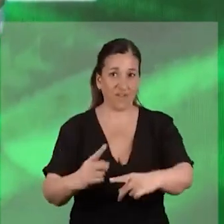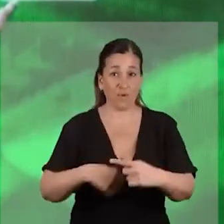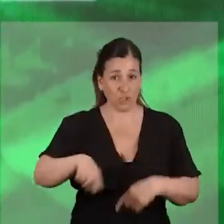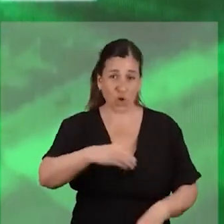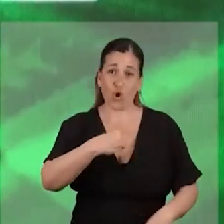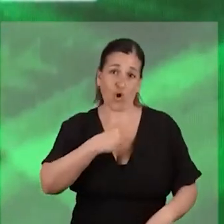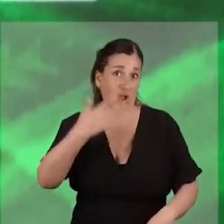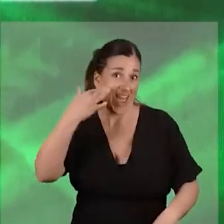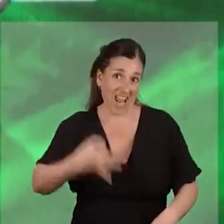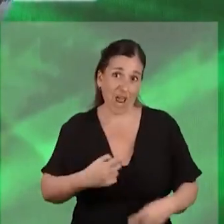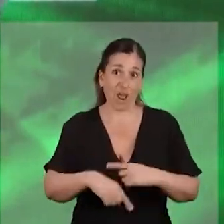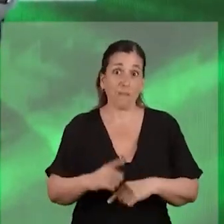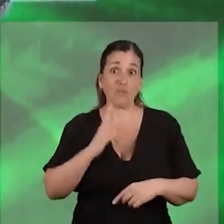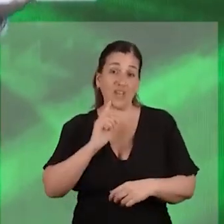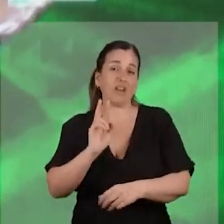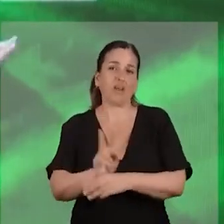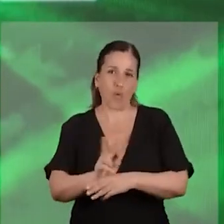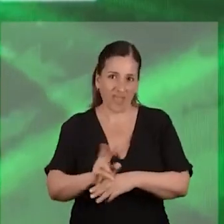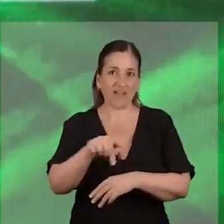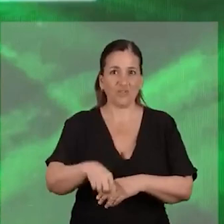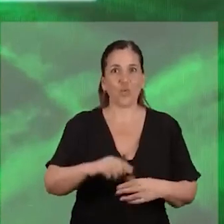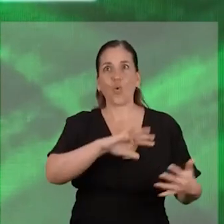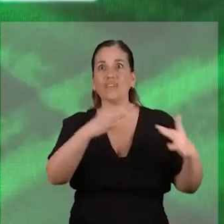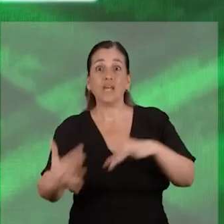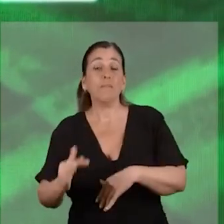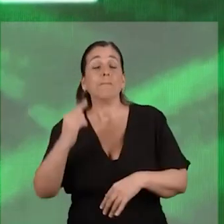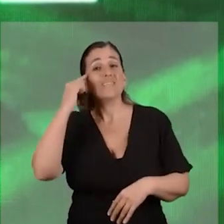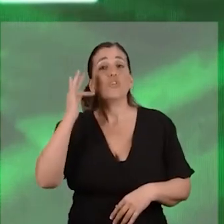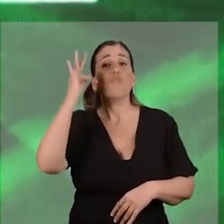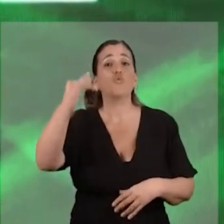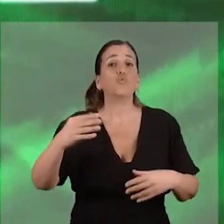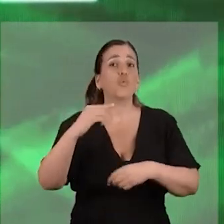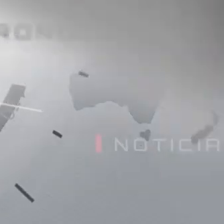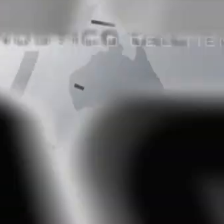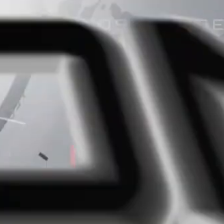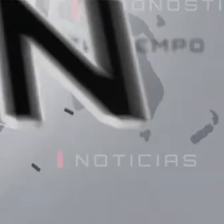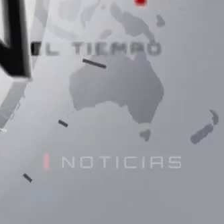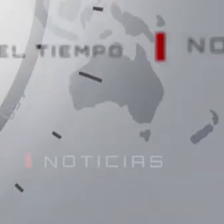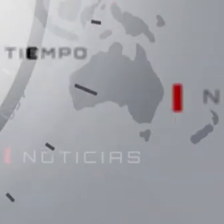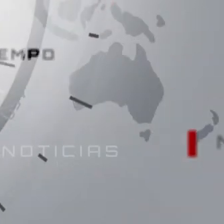porque creemos en la protección del ecosistema, porque justamente pensamos en las nuevas generaciones.